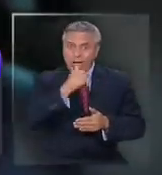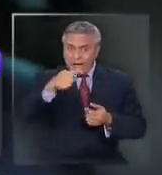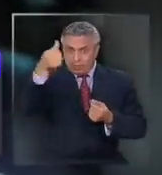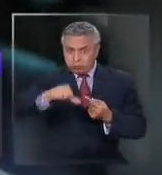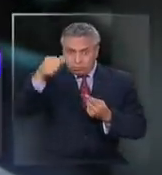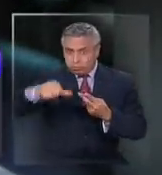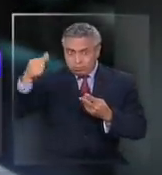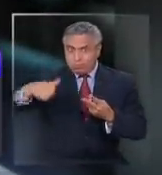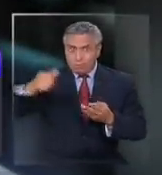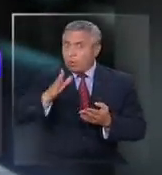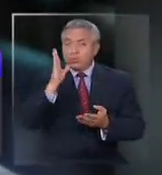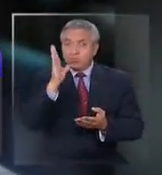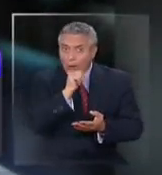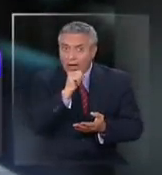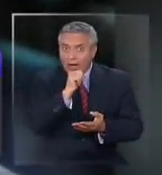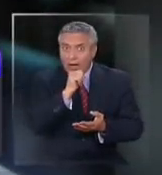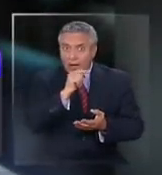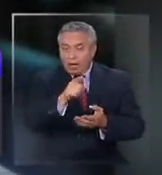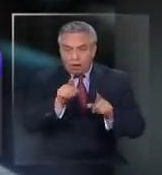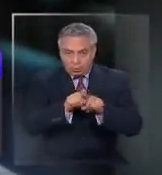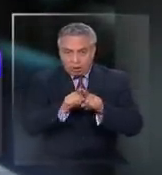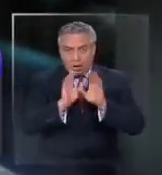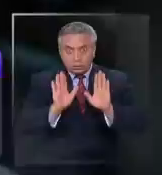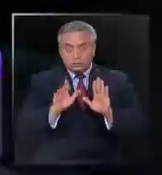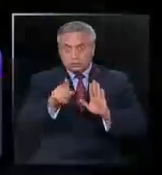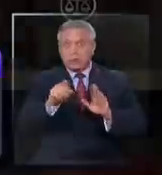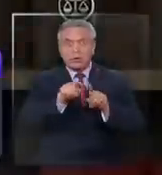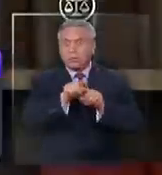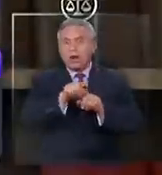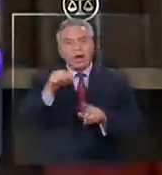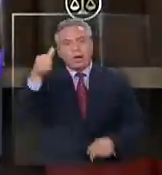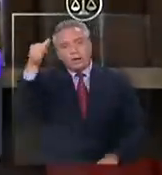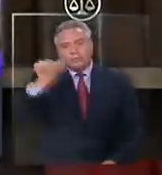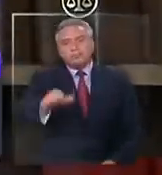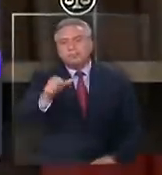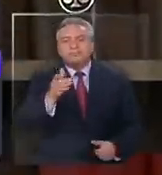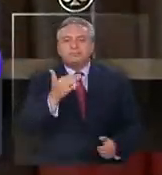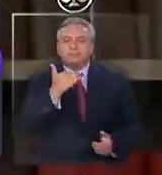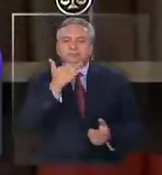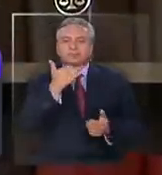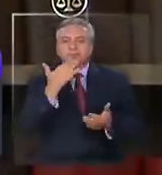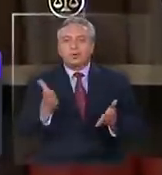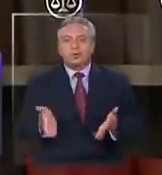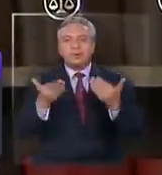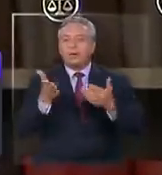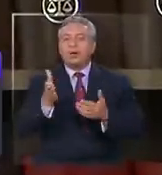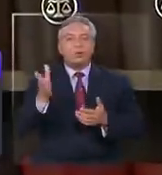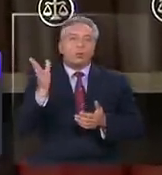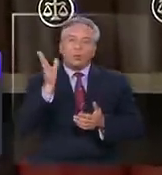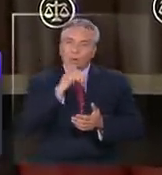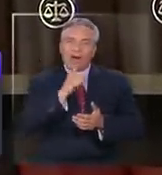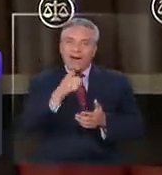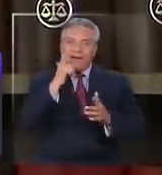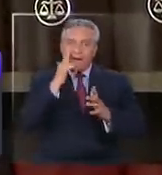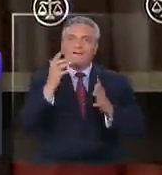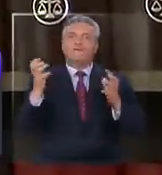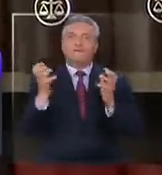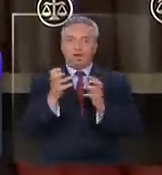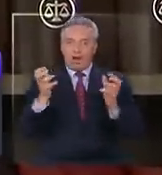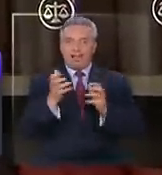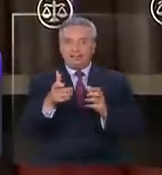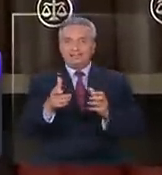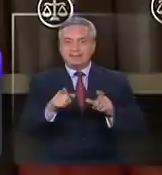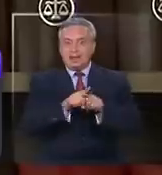por el cual uno pudiera encuadrar esta conducta tiene baja penalidad porque no hay una legislación especial que regule la violencia en situaciones